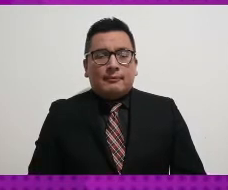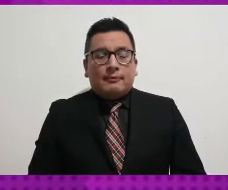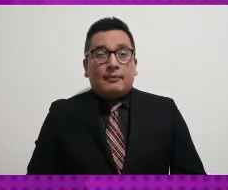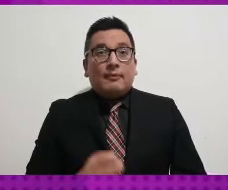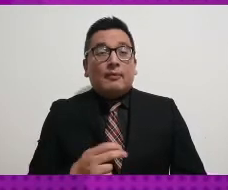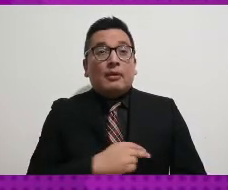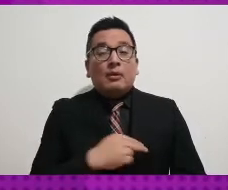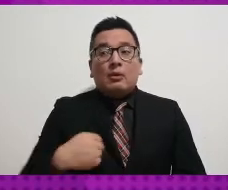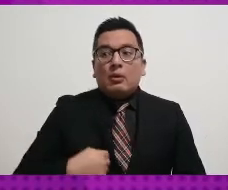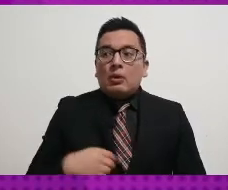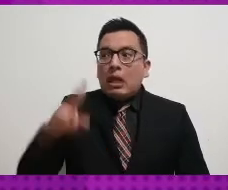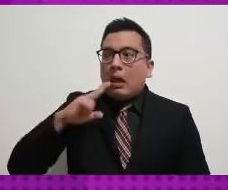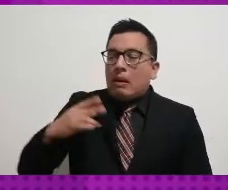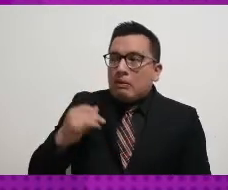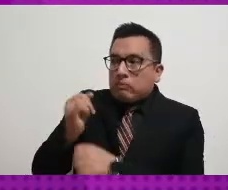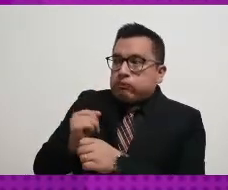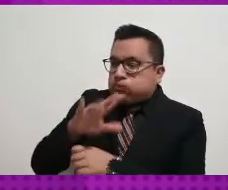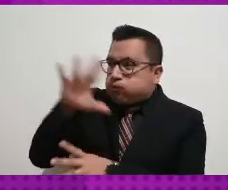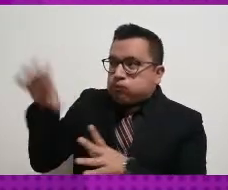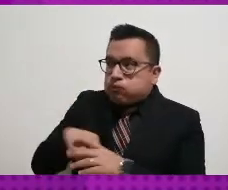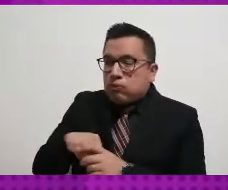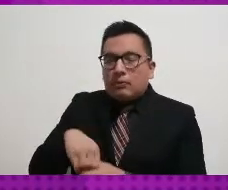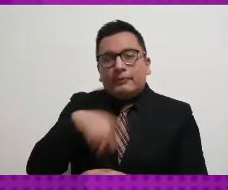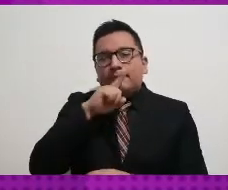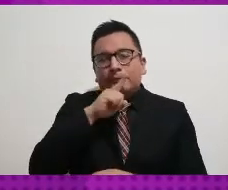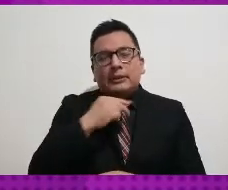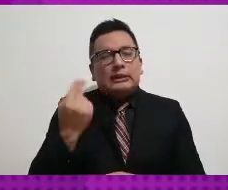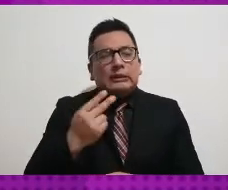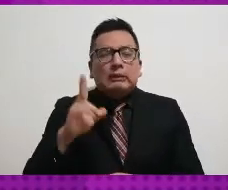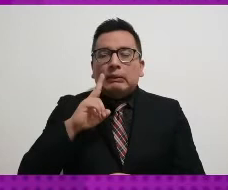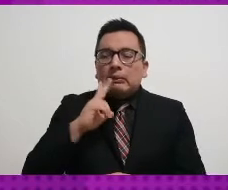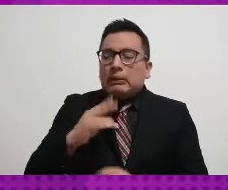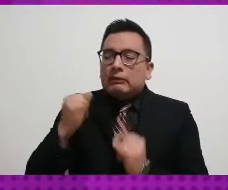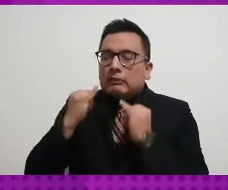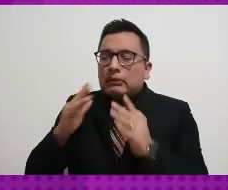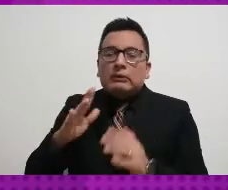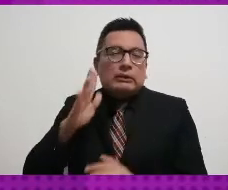datos mínimos personales para lograr el objetivo, consejera.